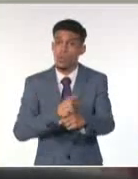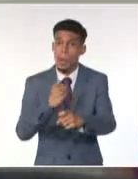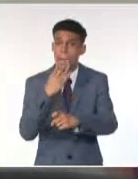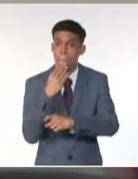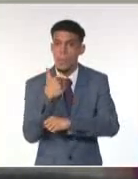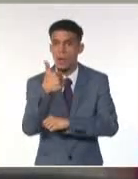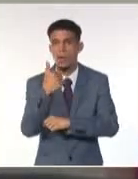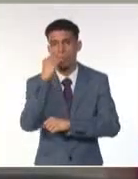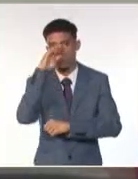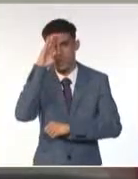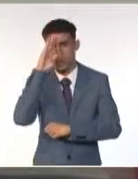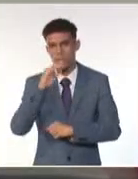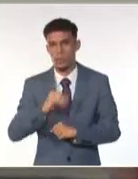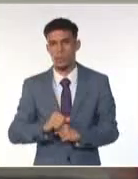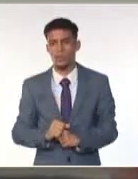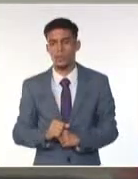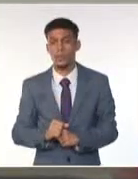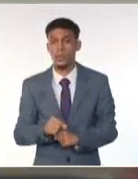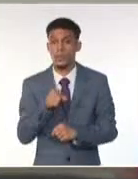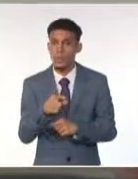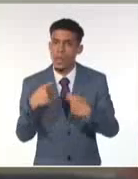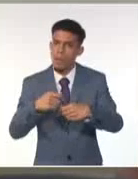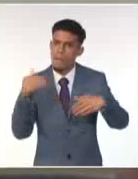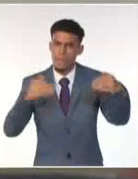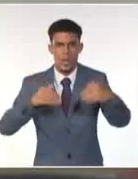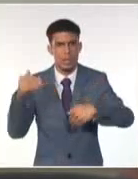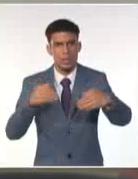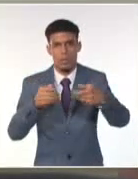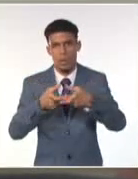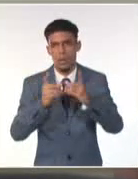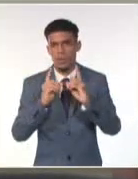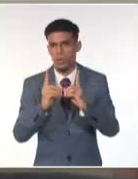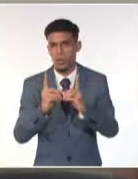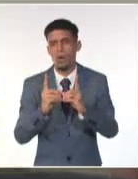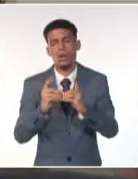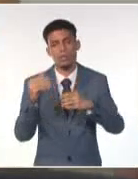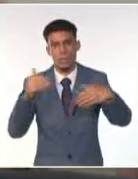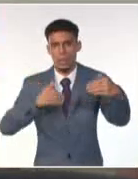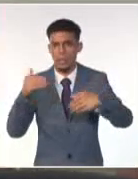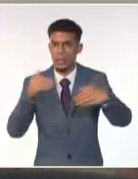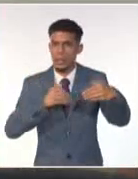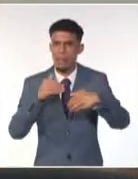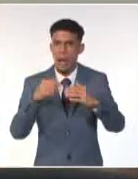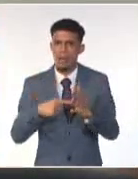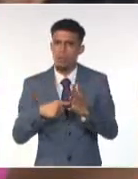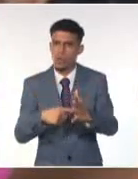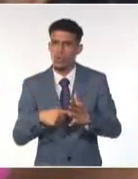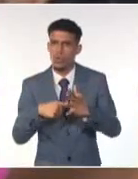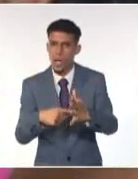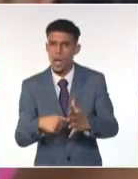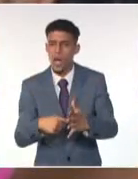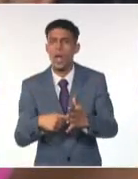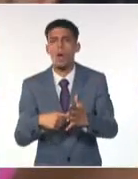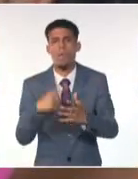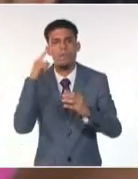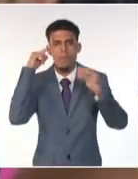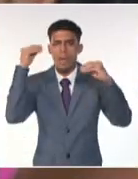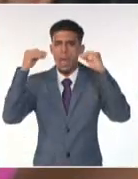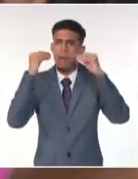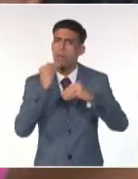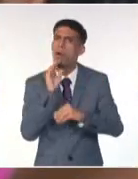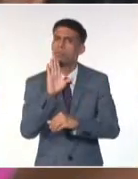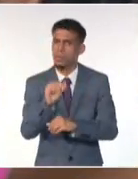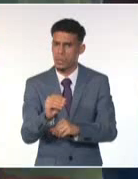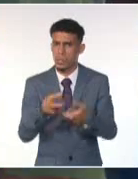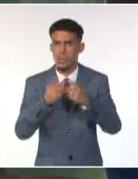país. Y para eso hay que participar. Hay que participar dando sus opiniones, dando sus criterios,